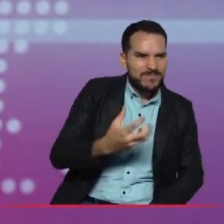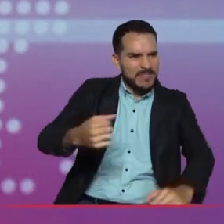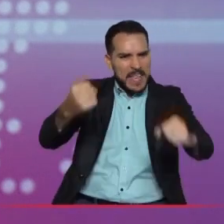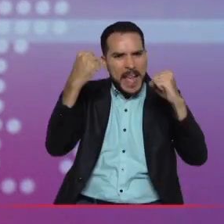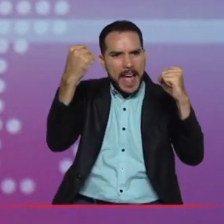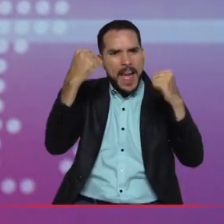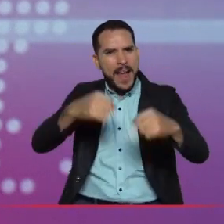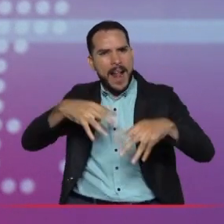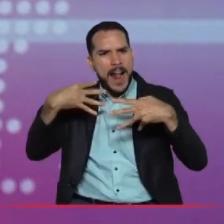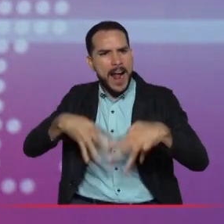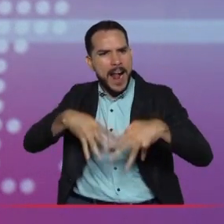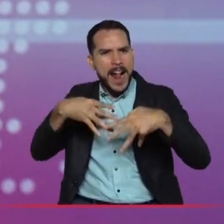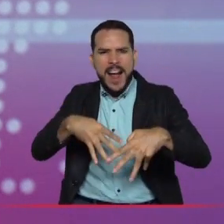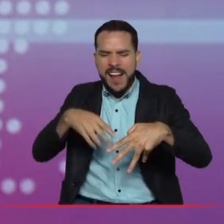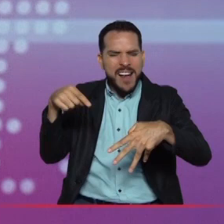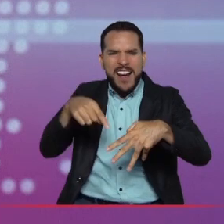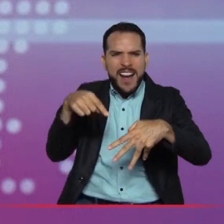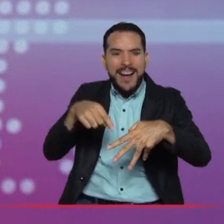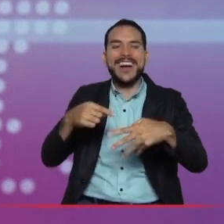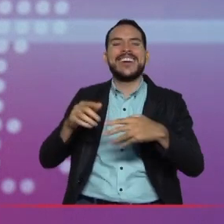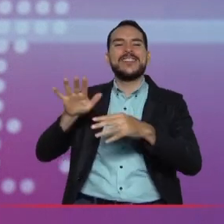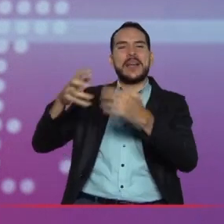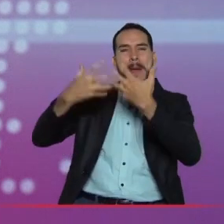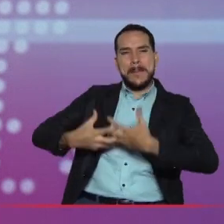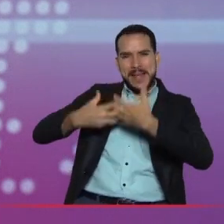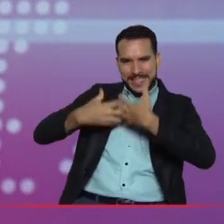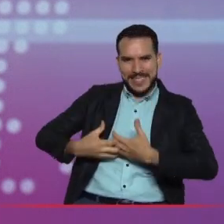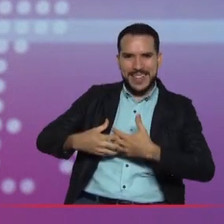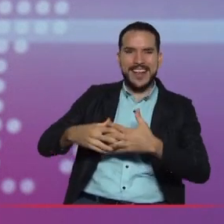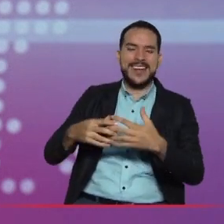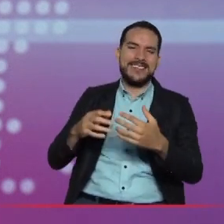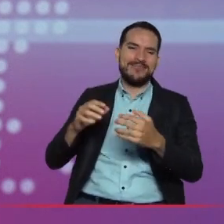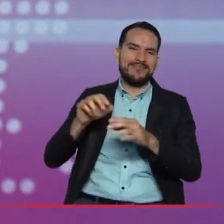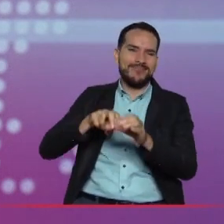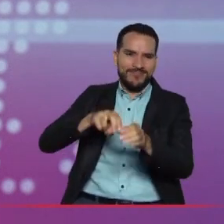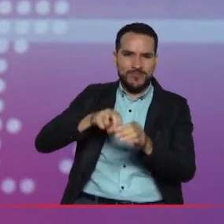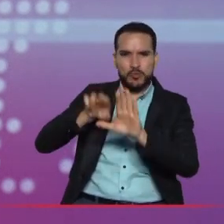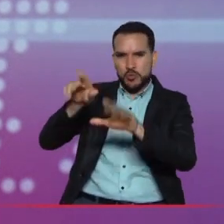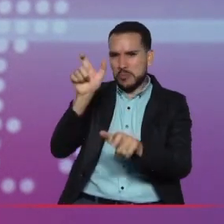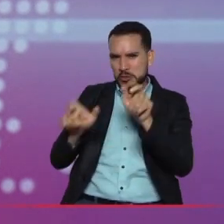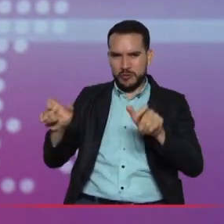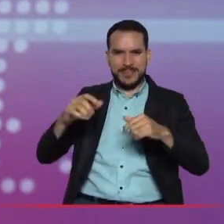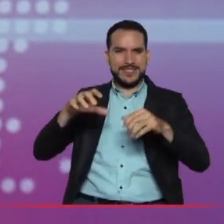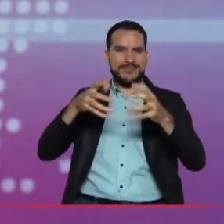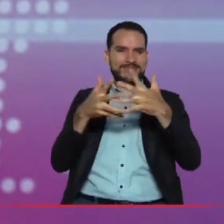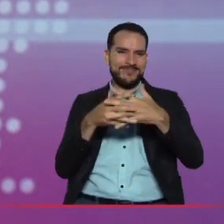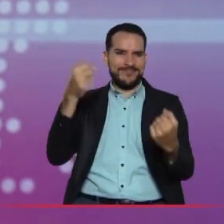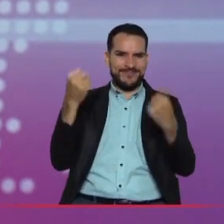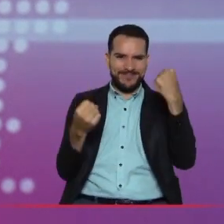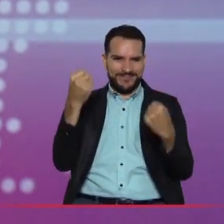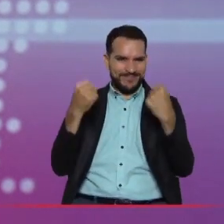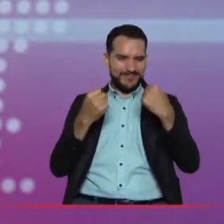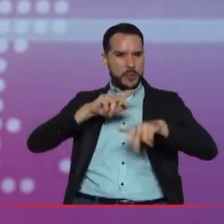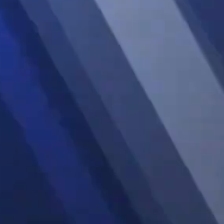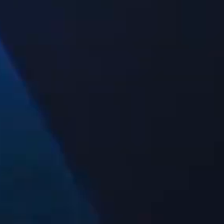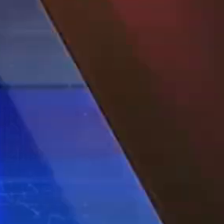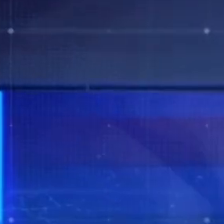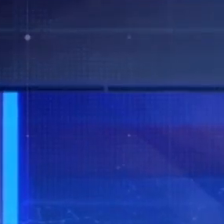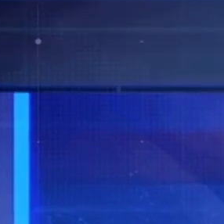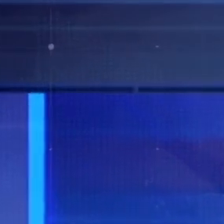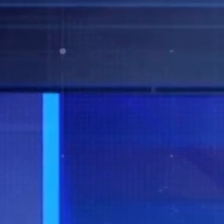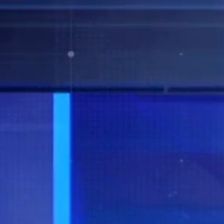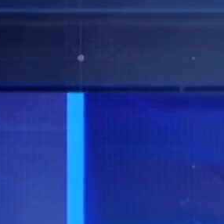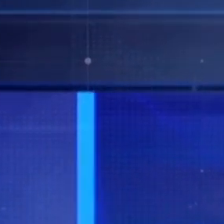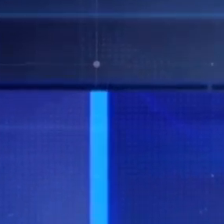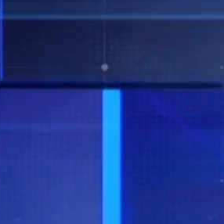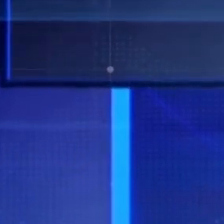y conductores de una empresa de servicio de transporte público. Allí está John Alex Henao. John Alex, buenos días de nuevo y cuéntenos cuál es el